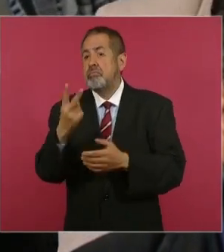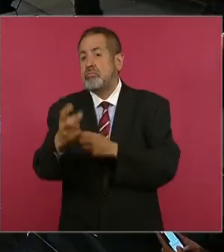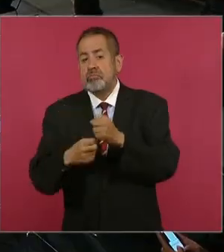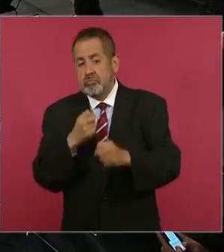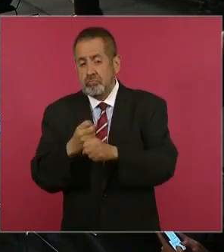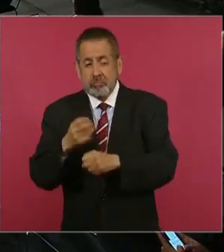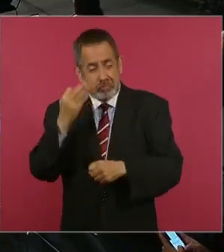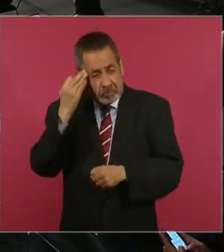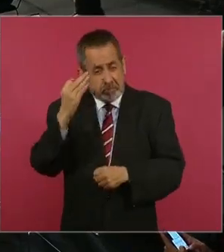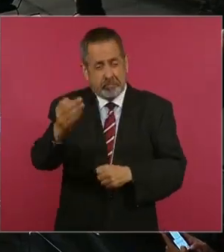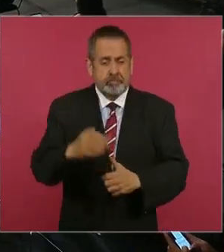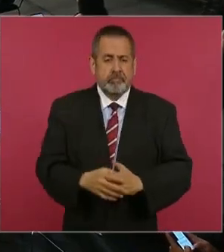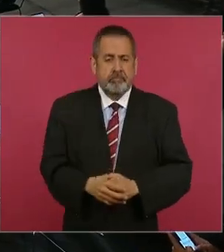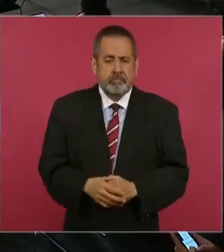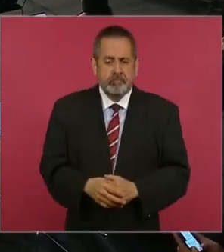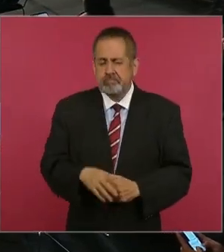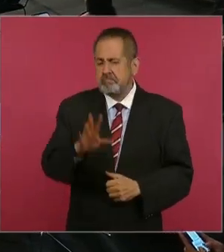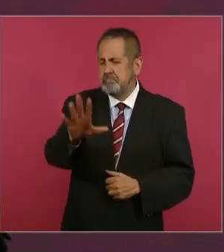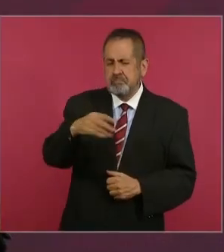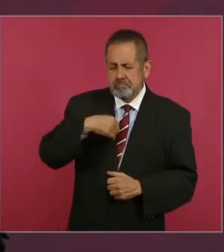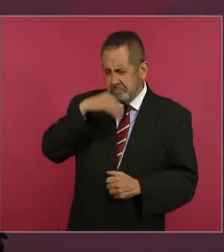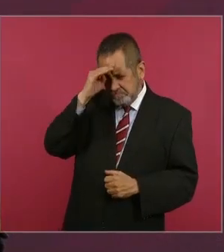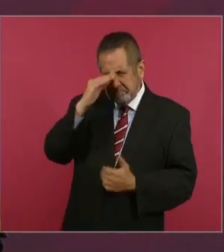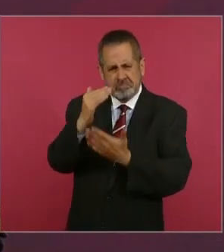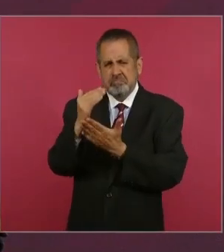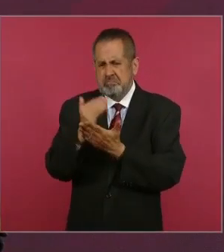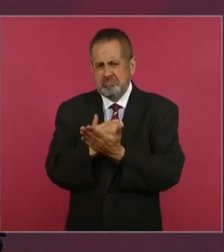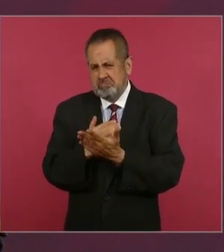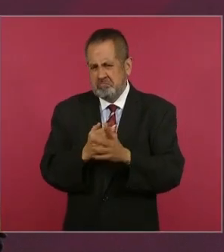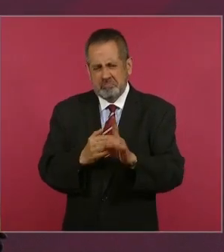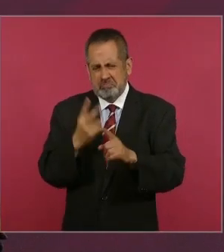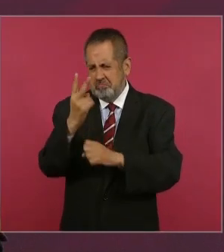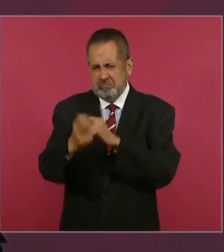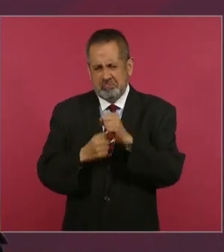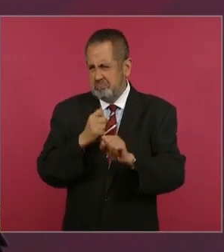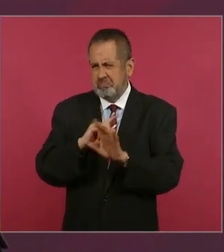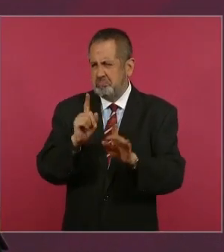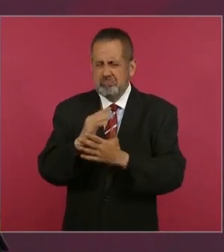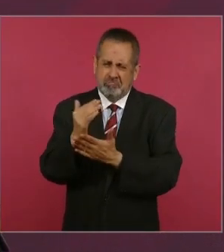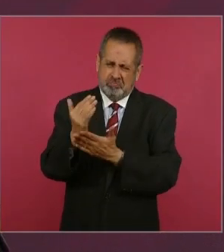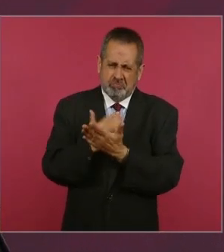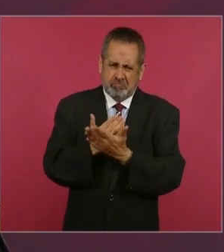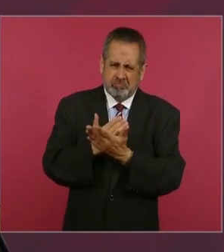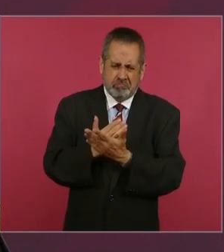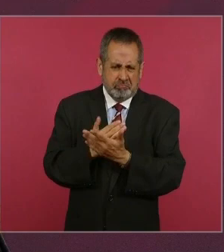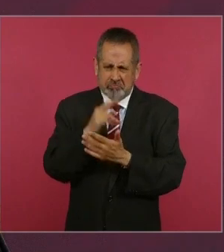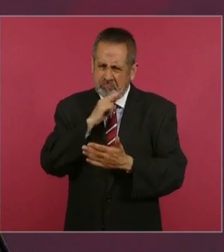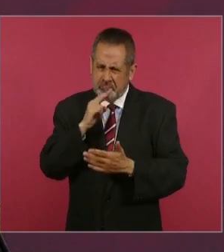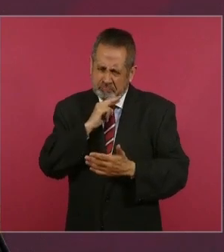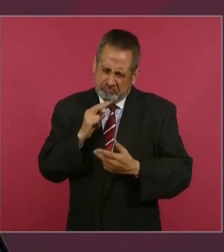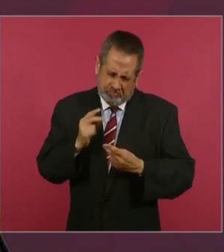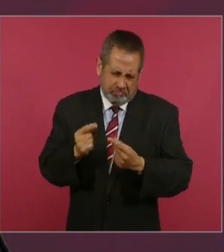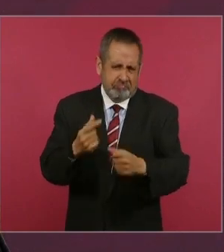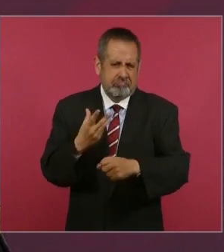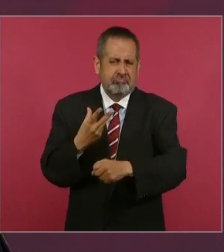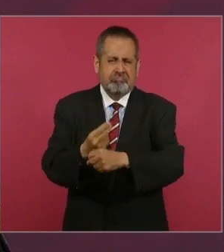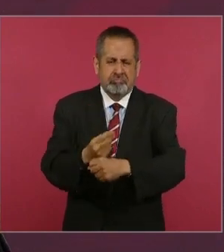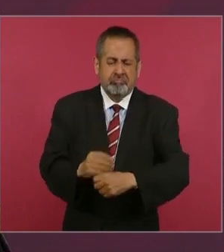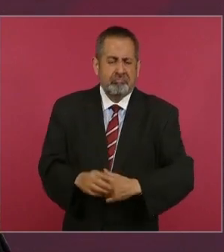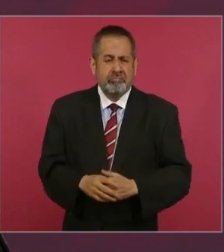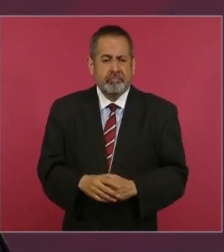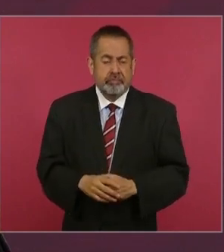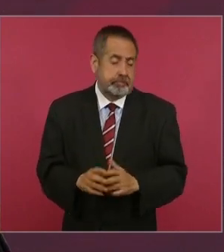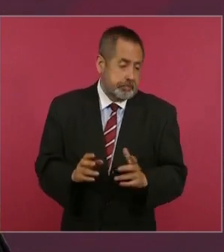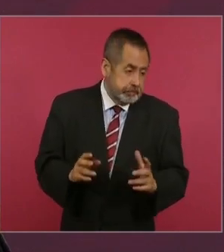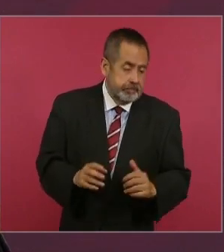otis Yo pienso que menos tiempo yo pienso que menos tiempo Este